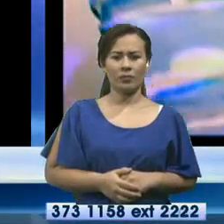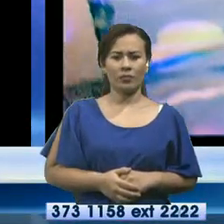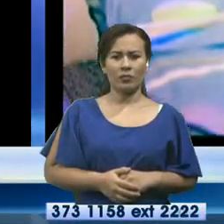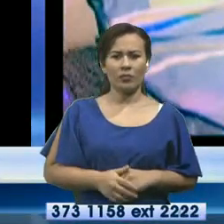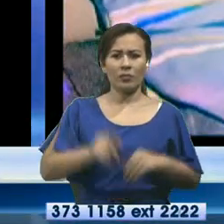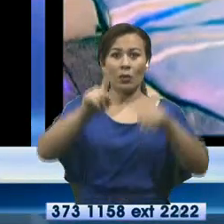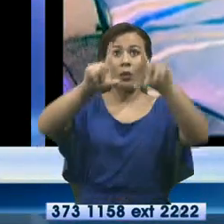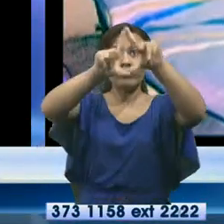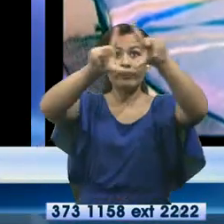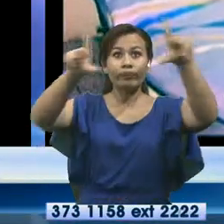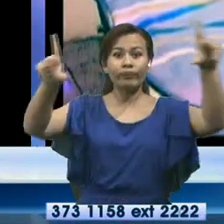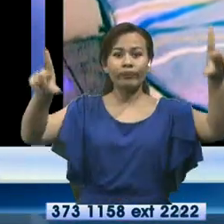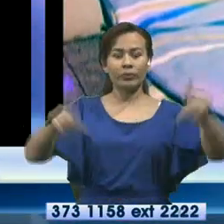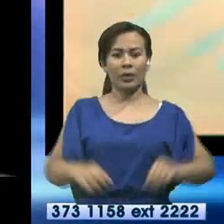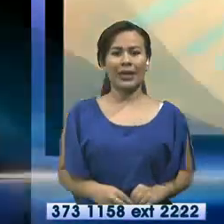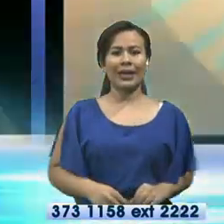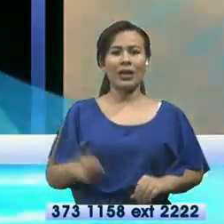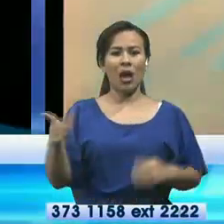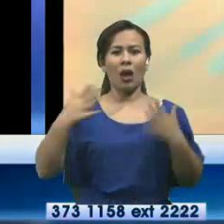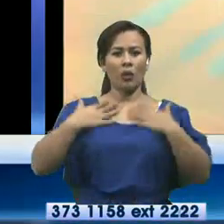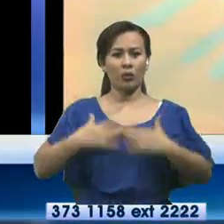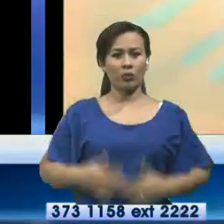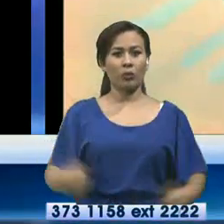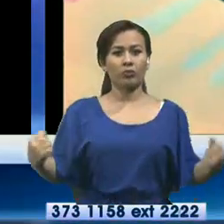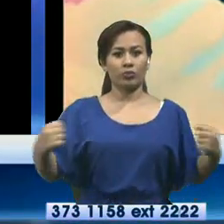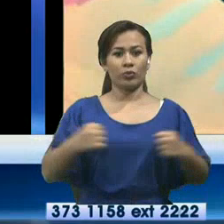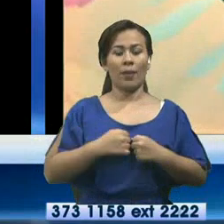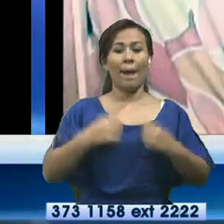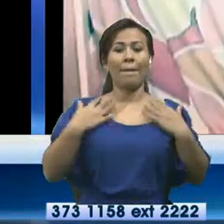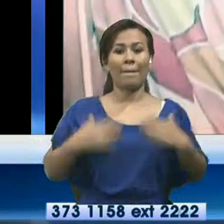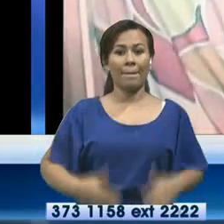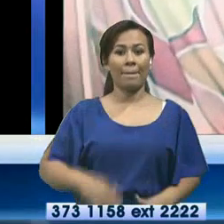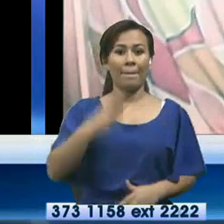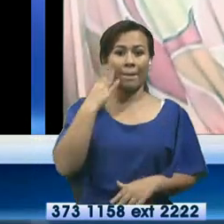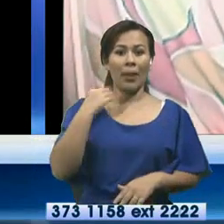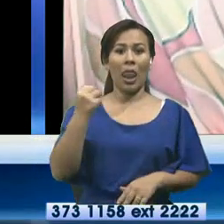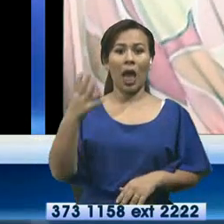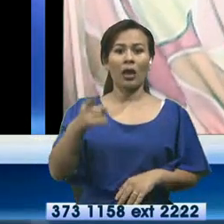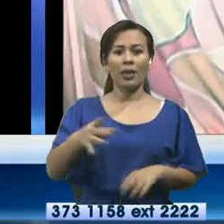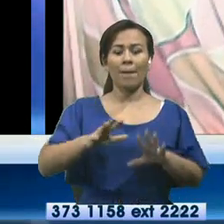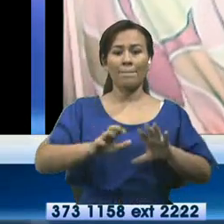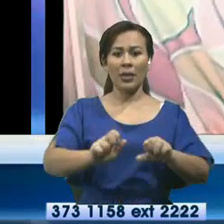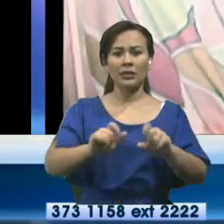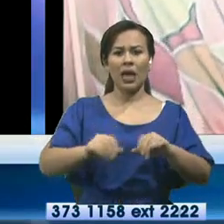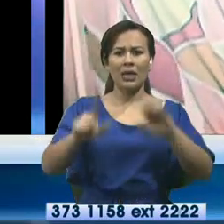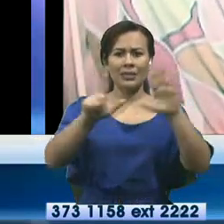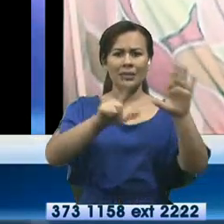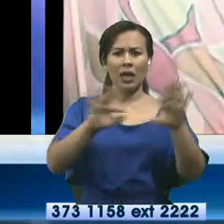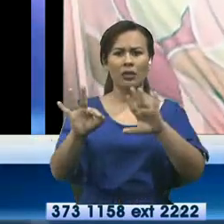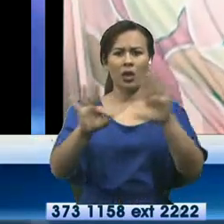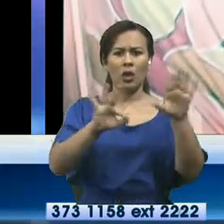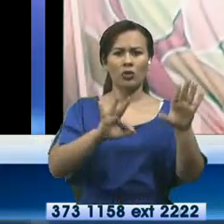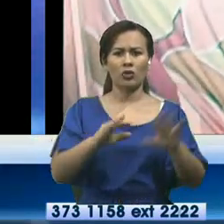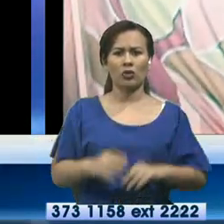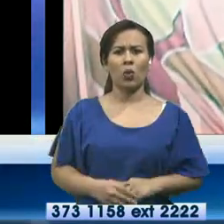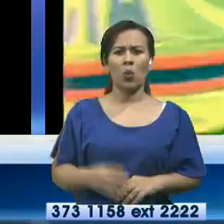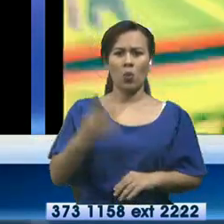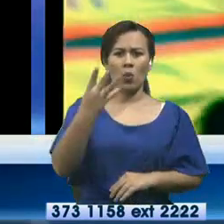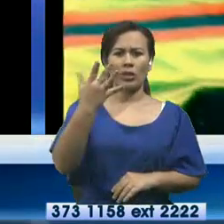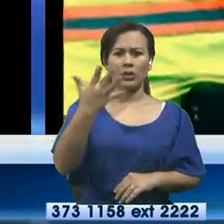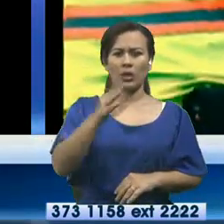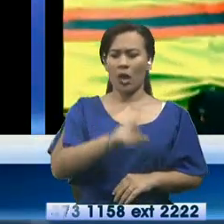un rótulo. Estilo enfermera, ya venían con un uniforme, decían que era un spa de masaje. Salían 7, 8, 6, 4, 5